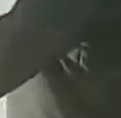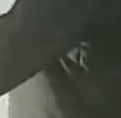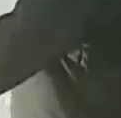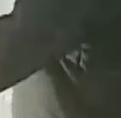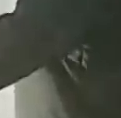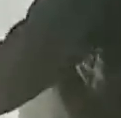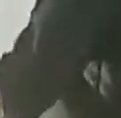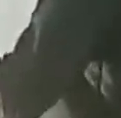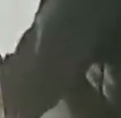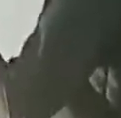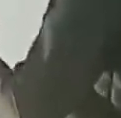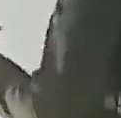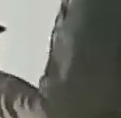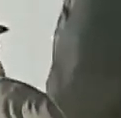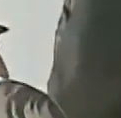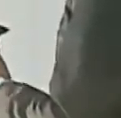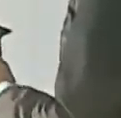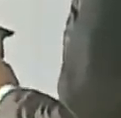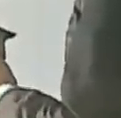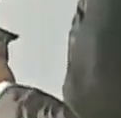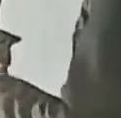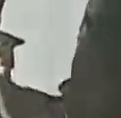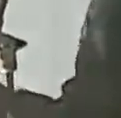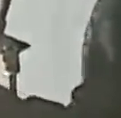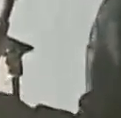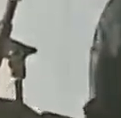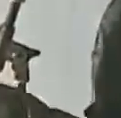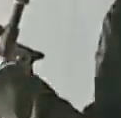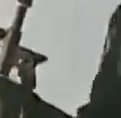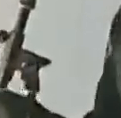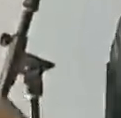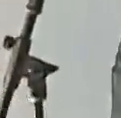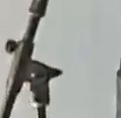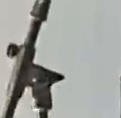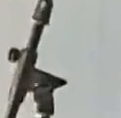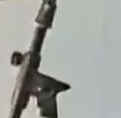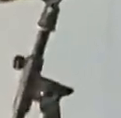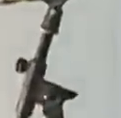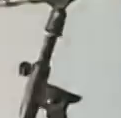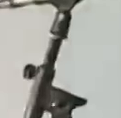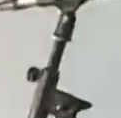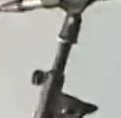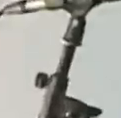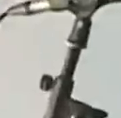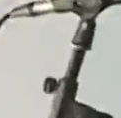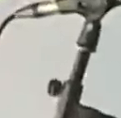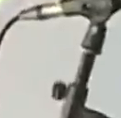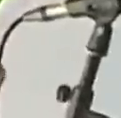Que están aquí hoy. Disfruten este tema, Linda Varina.